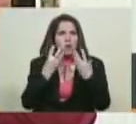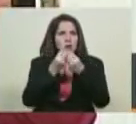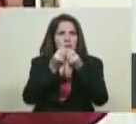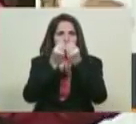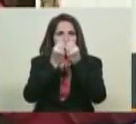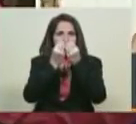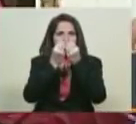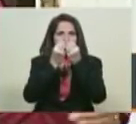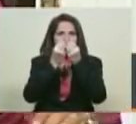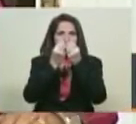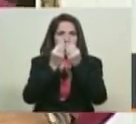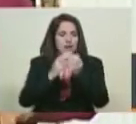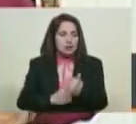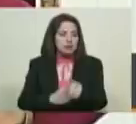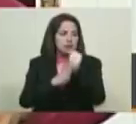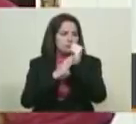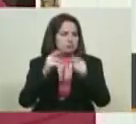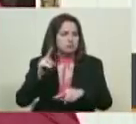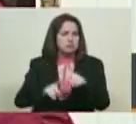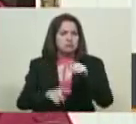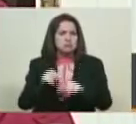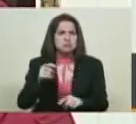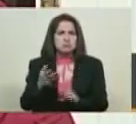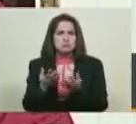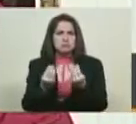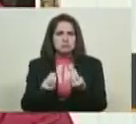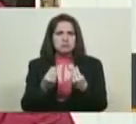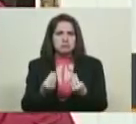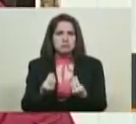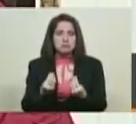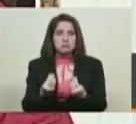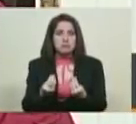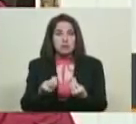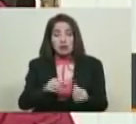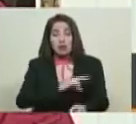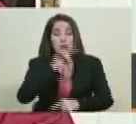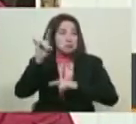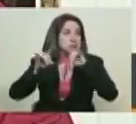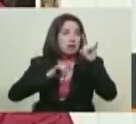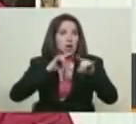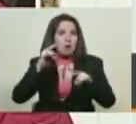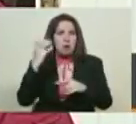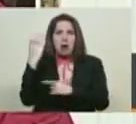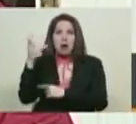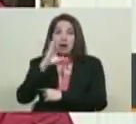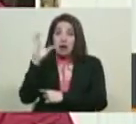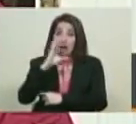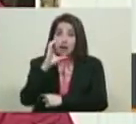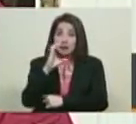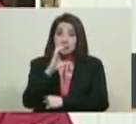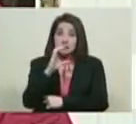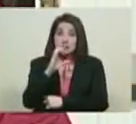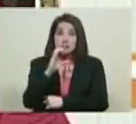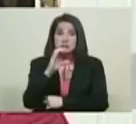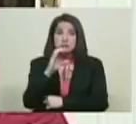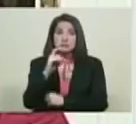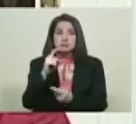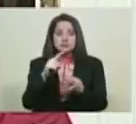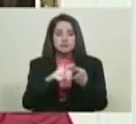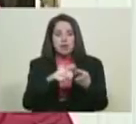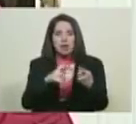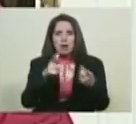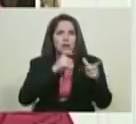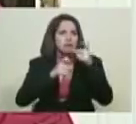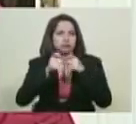estudiantes cubanos, y viajó por Caracas, estuvo en Caracas, se entrevistó con